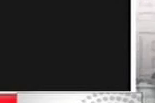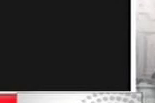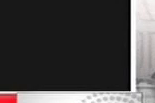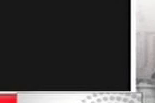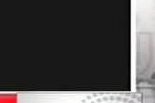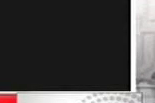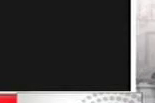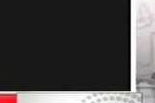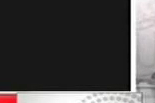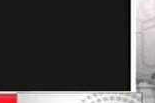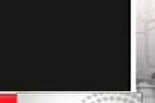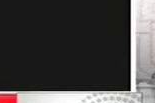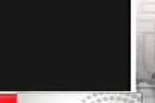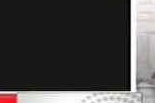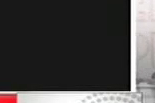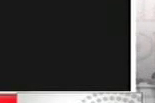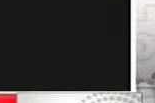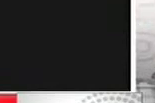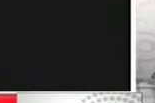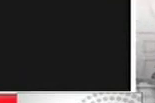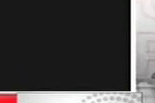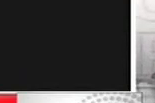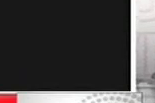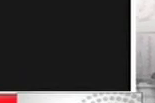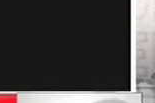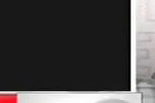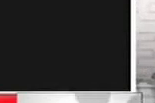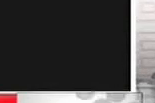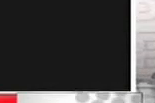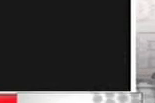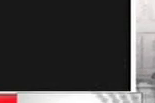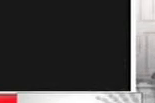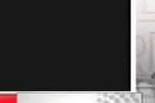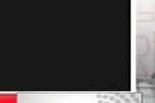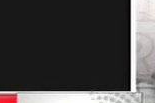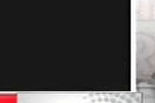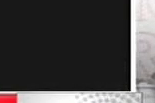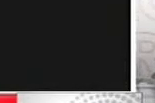5.659.447.017 millones de soles. Ese es el presupuesto que nosotros tenemos.